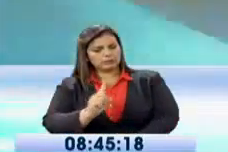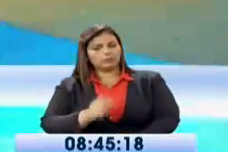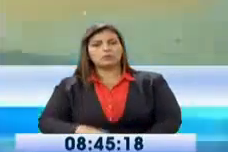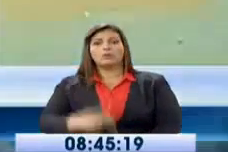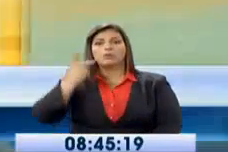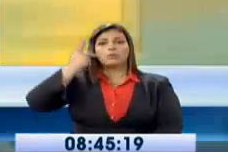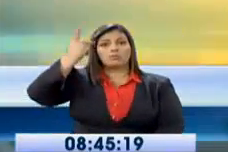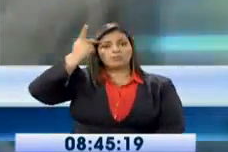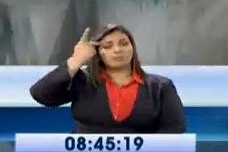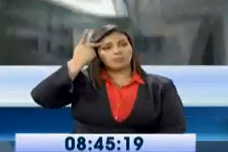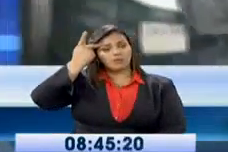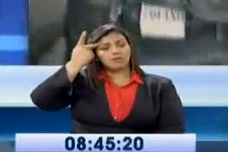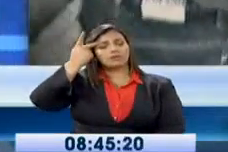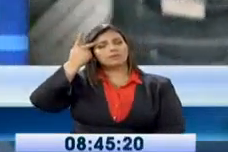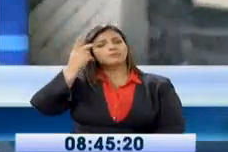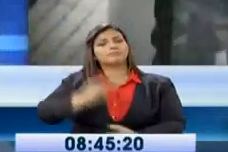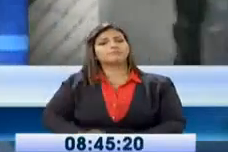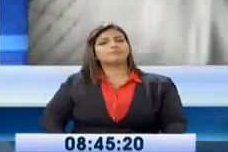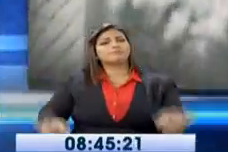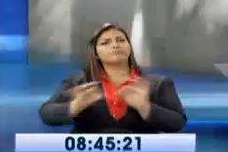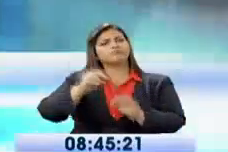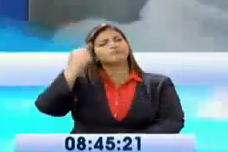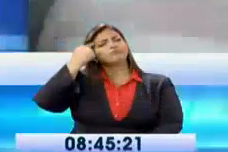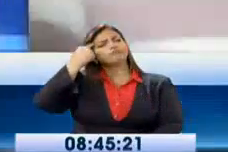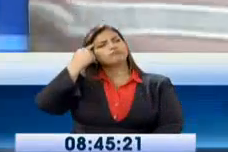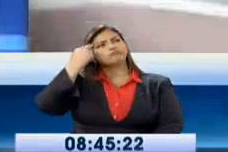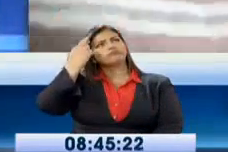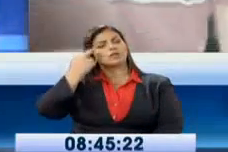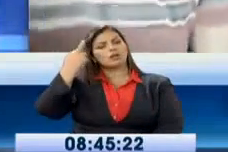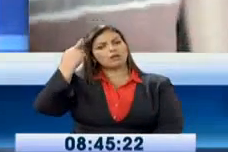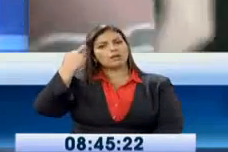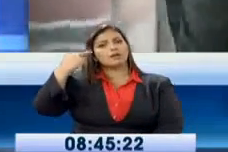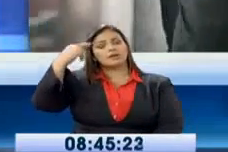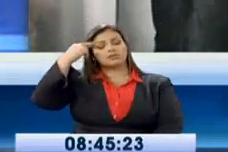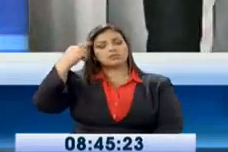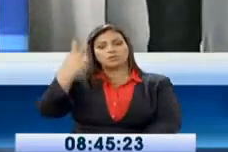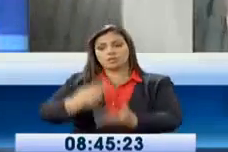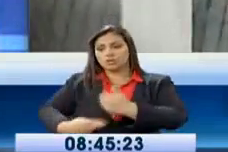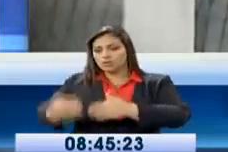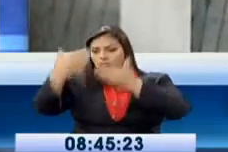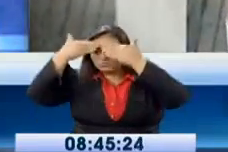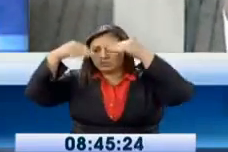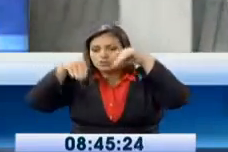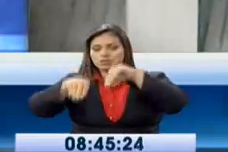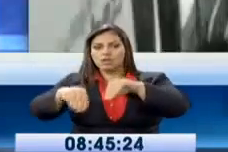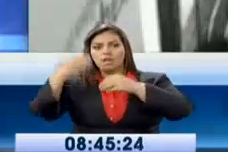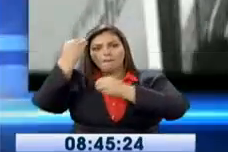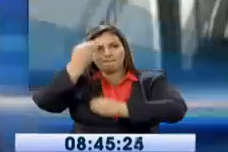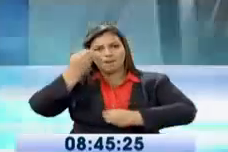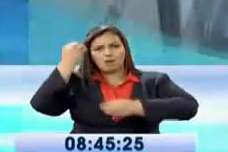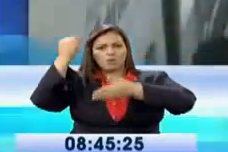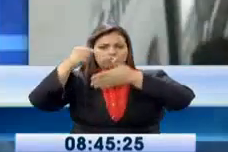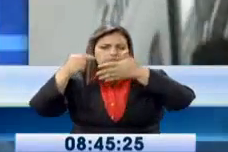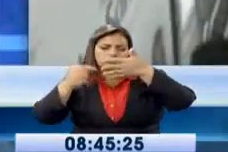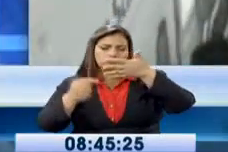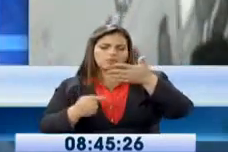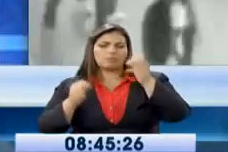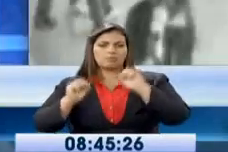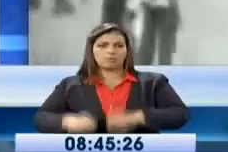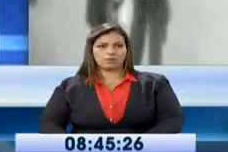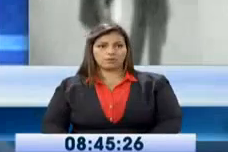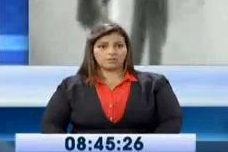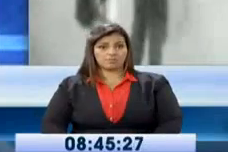poquito más de conciencia para tratar de enseñarles a nuestros hijos un poco más de valores. Bueno, hablarle como madre que eso está